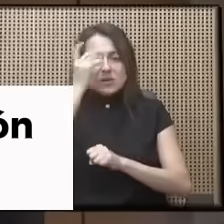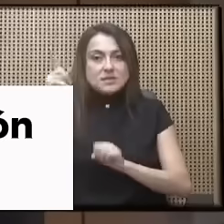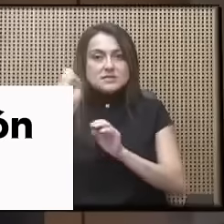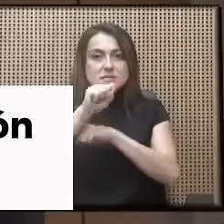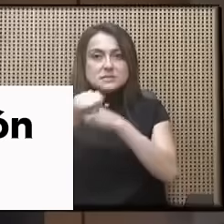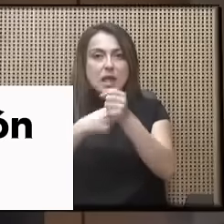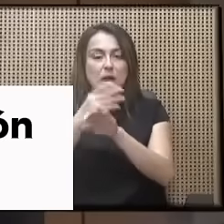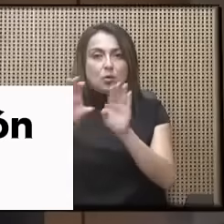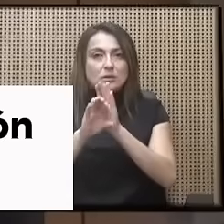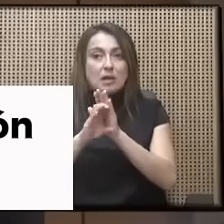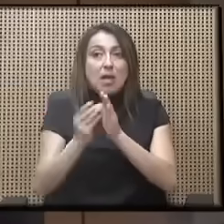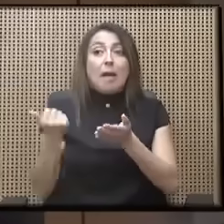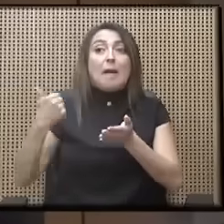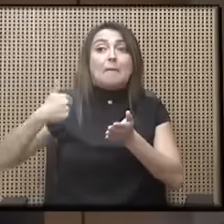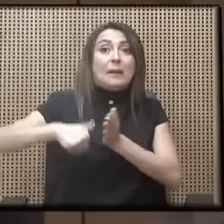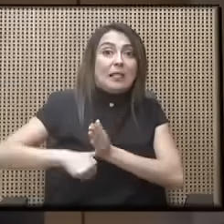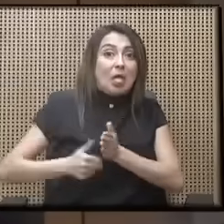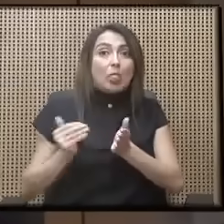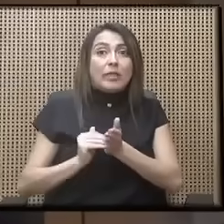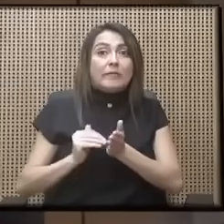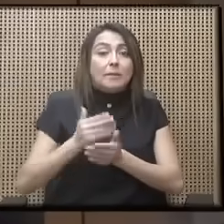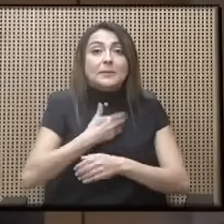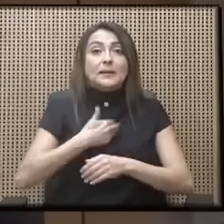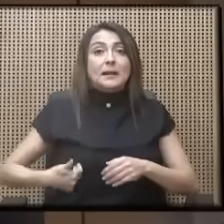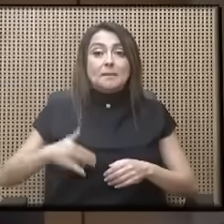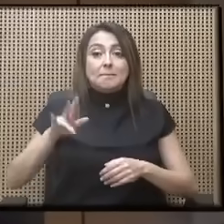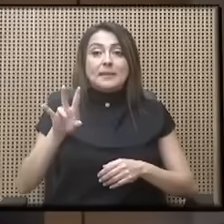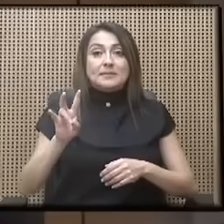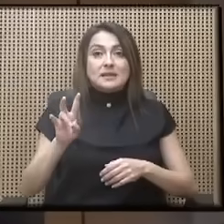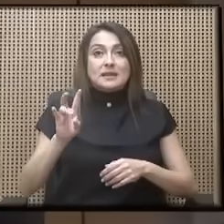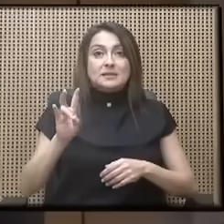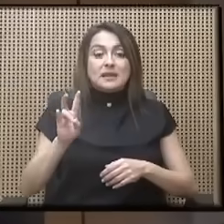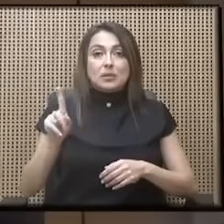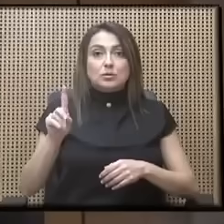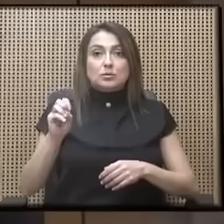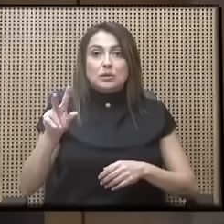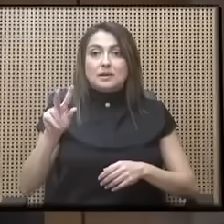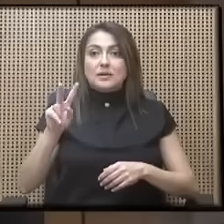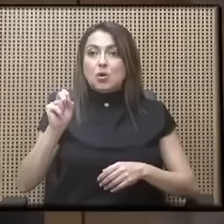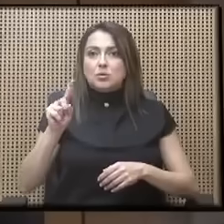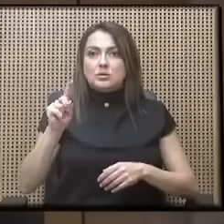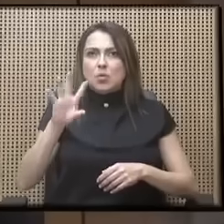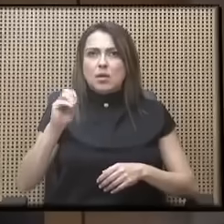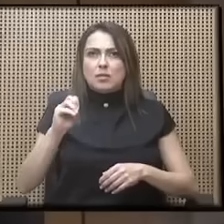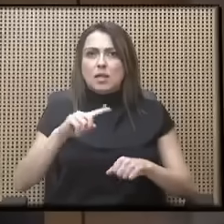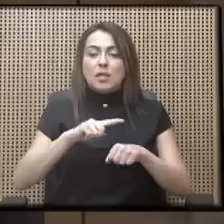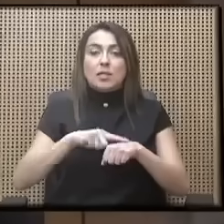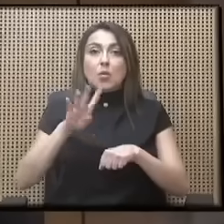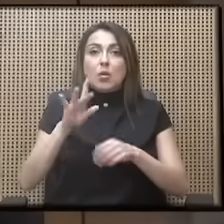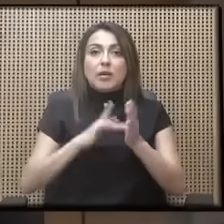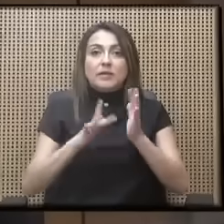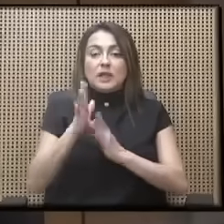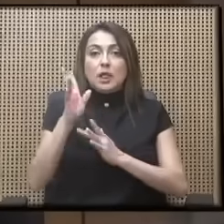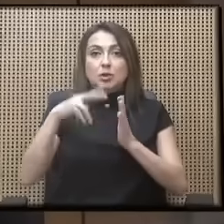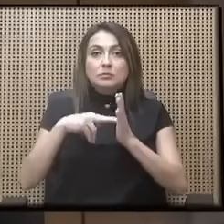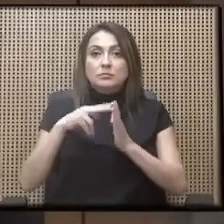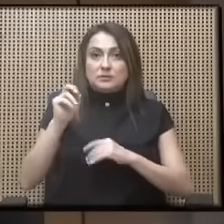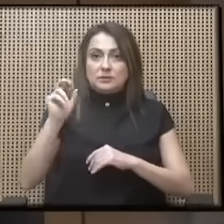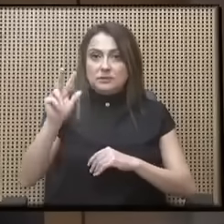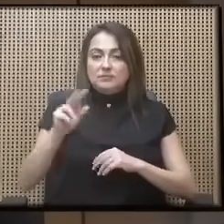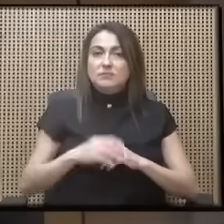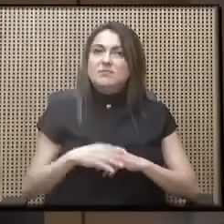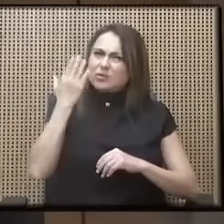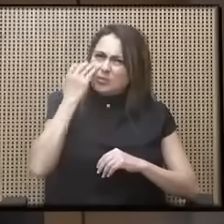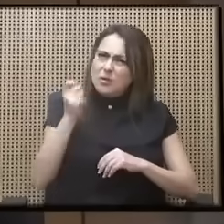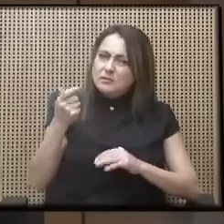que permitió la reelección presidencial, el 277103 de las 11:40 horas del 4 de abril del 2003.